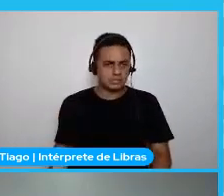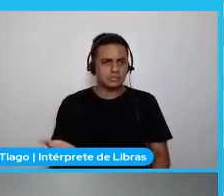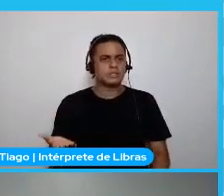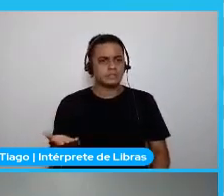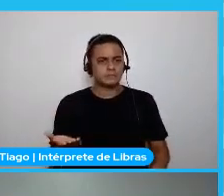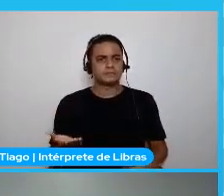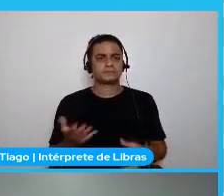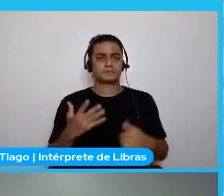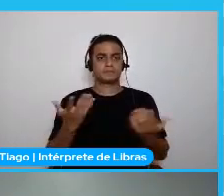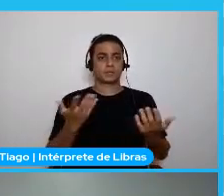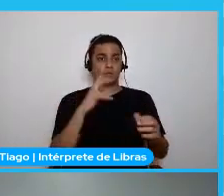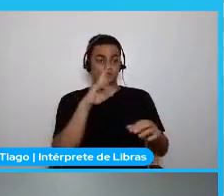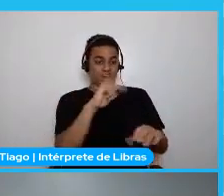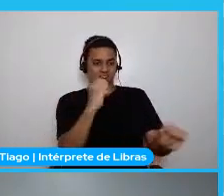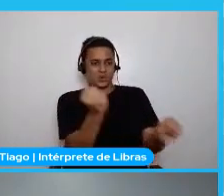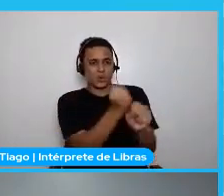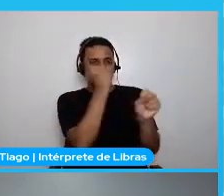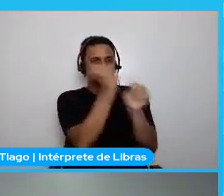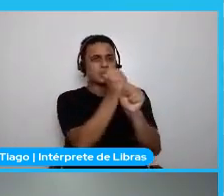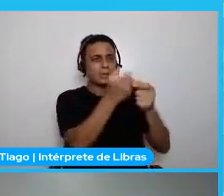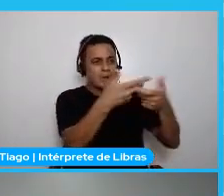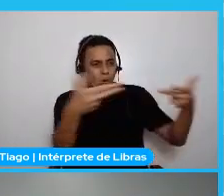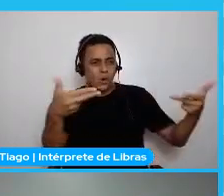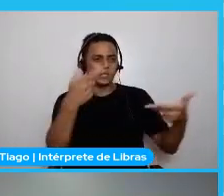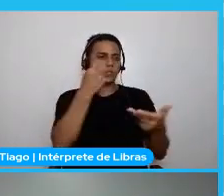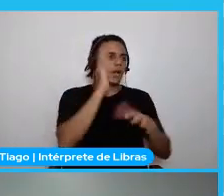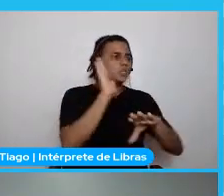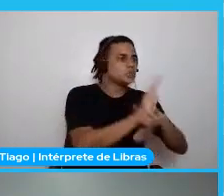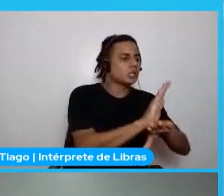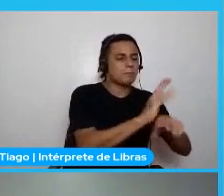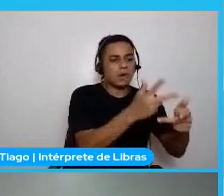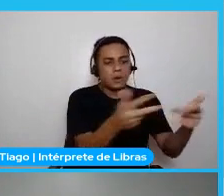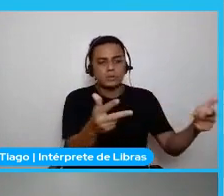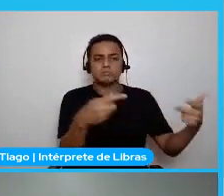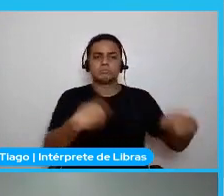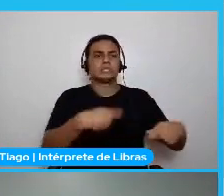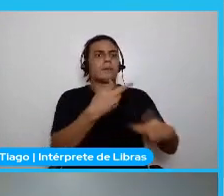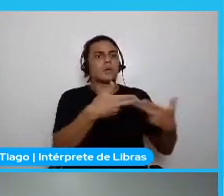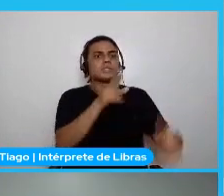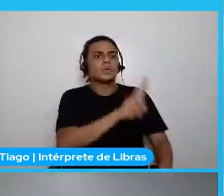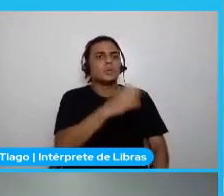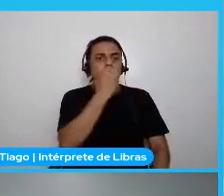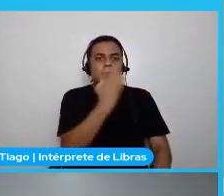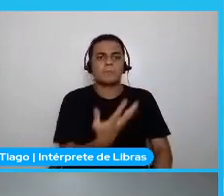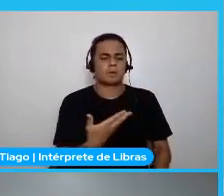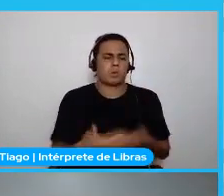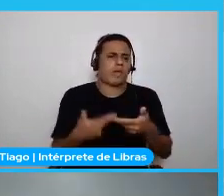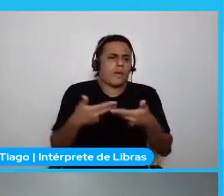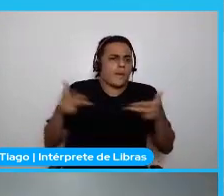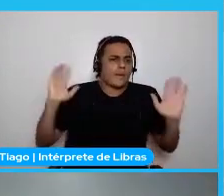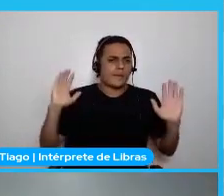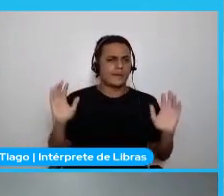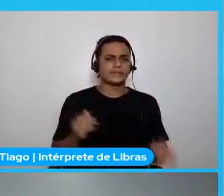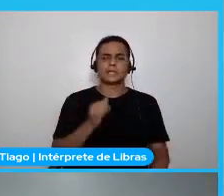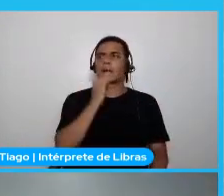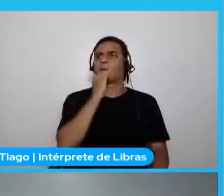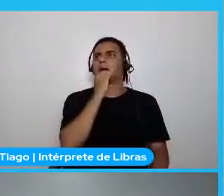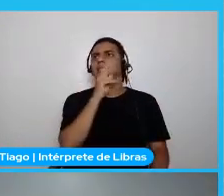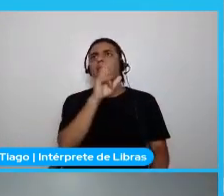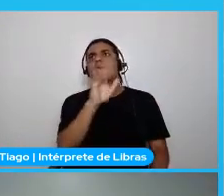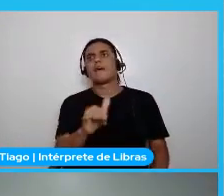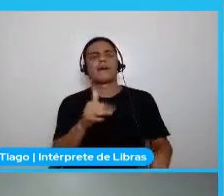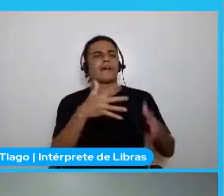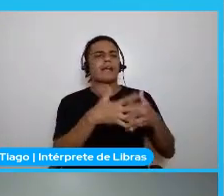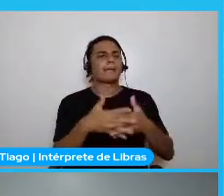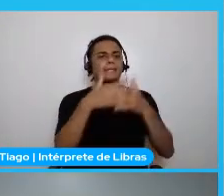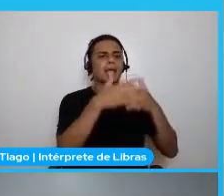las obras que se hagan realmente generen algo útil. No, no solamente, voy a decir cualquier cosa ahorita, una carretera a ningún